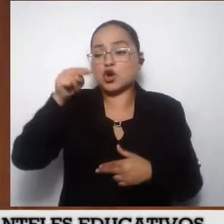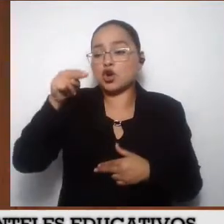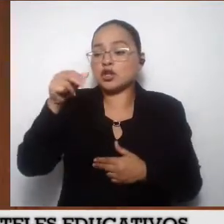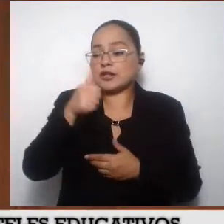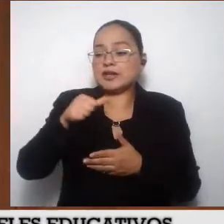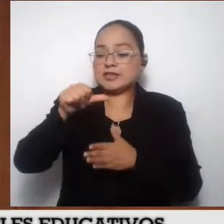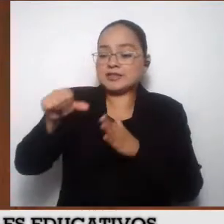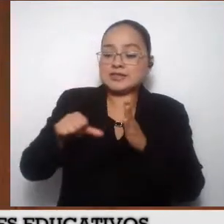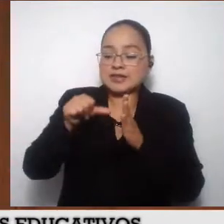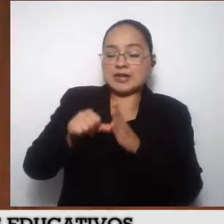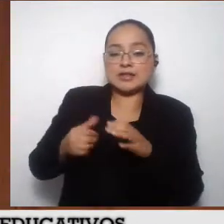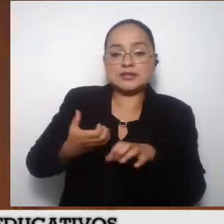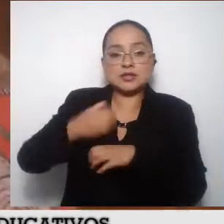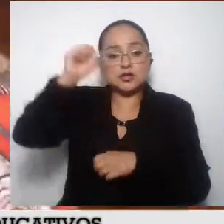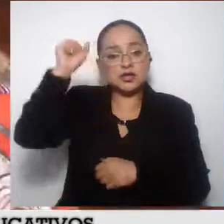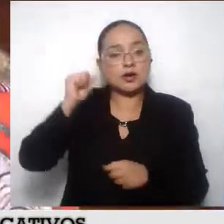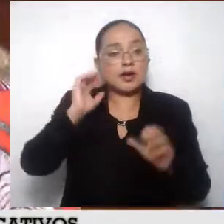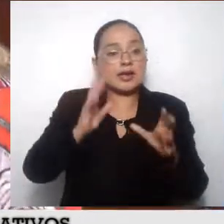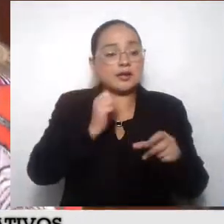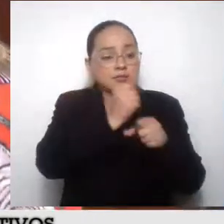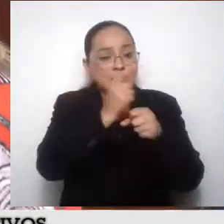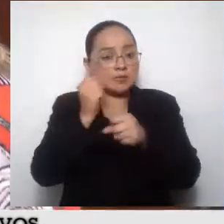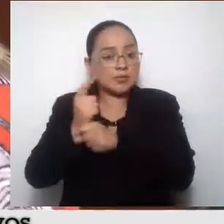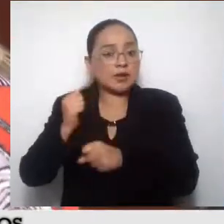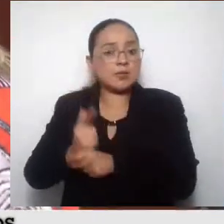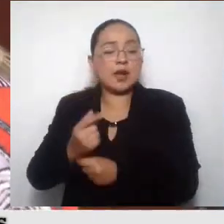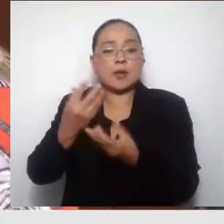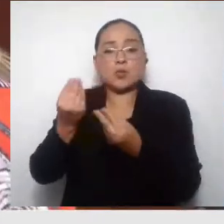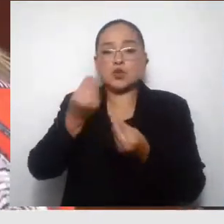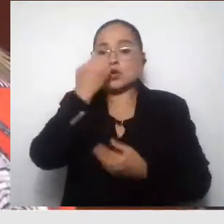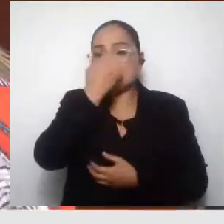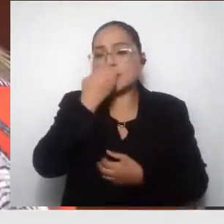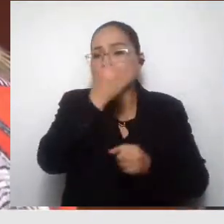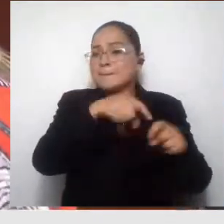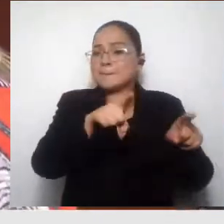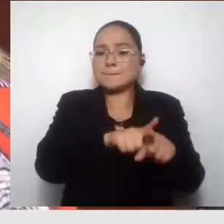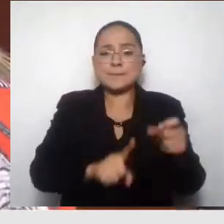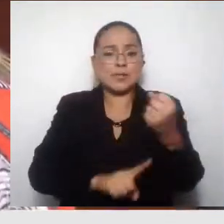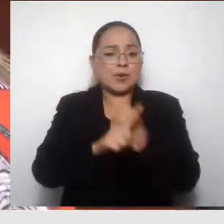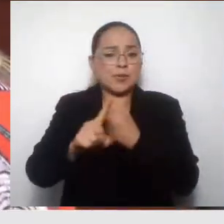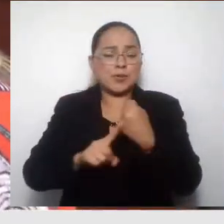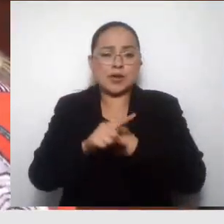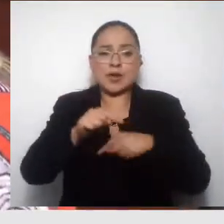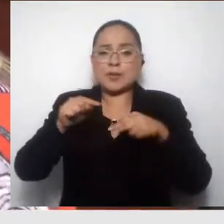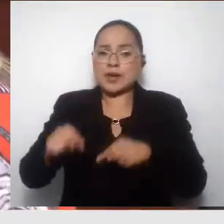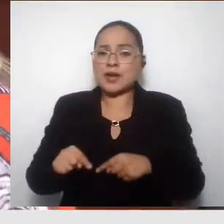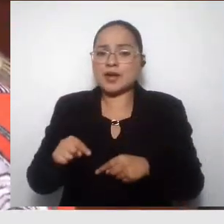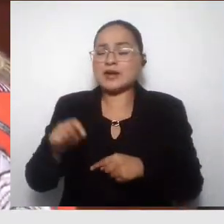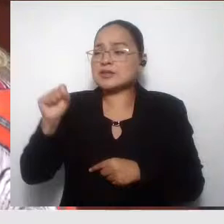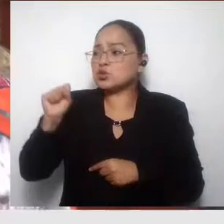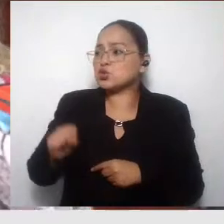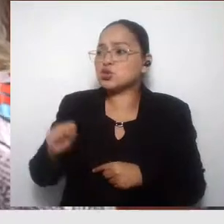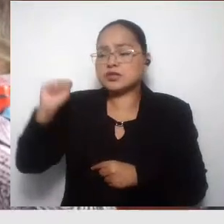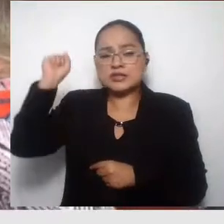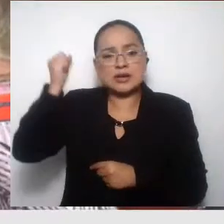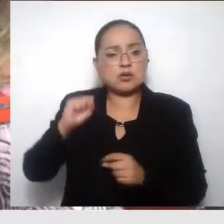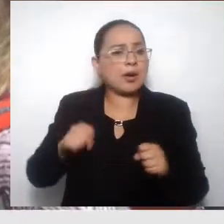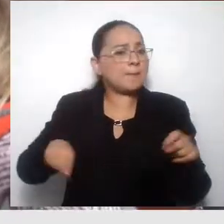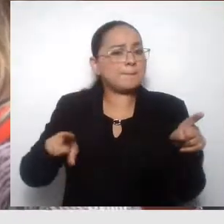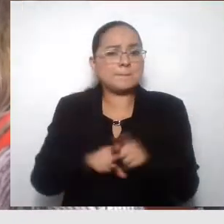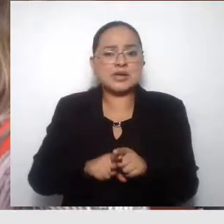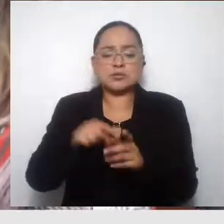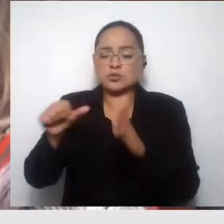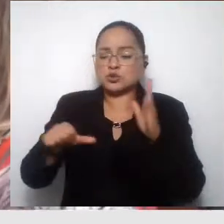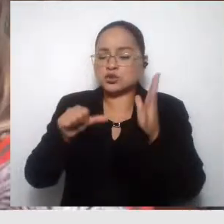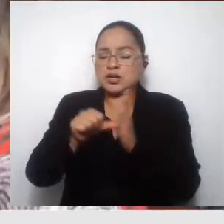del estado han detectado que en muchas escuelas sucede lo mismo que está ocurriendo en el sur de nuestra entidad. Se presenta